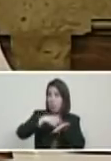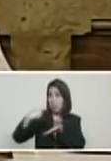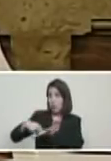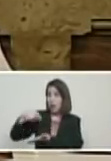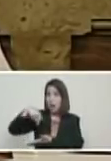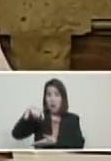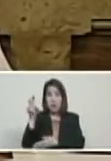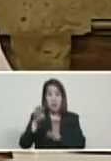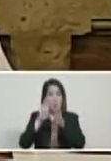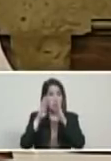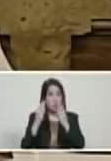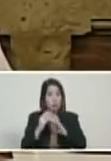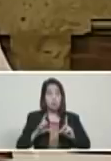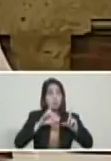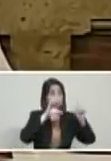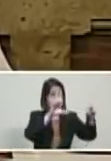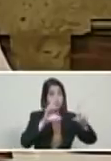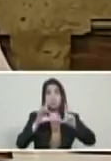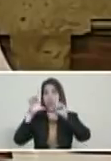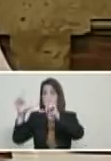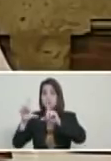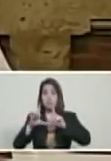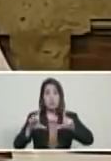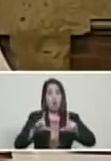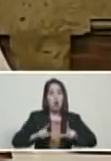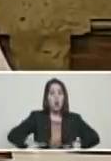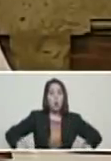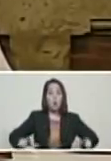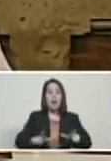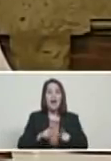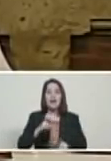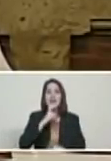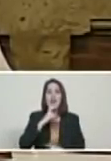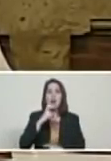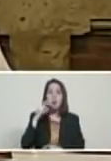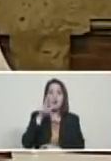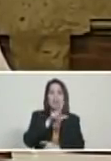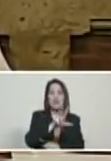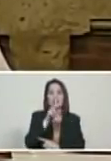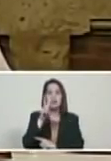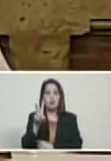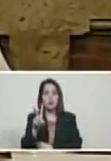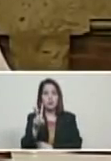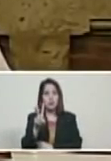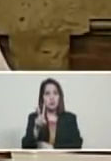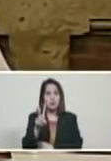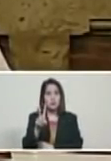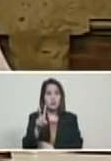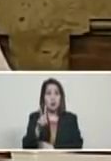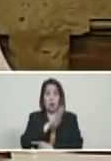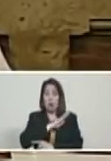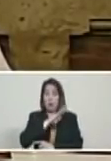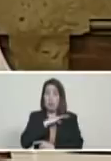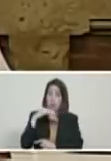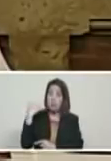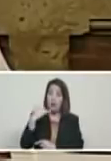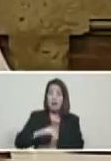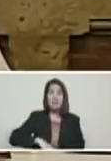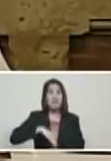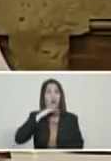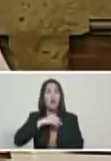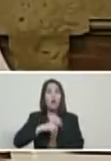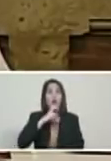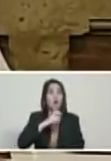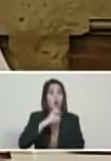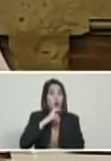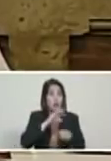este momento está certificando 32 campos de oro que todo apunta a que van